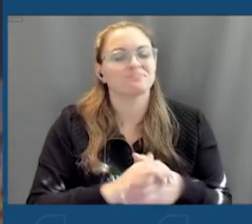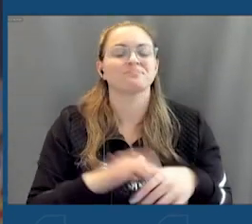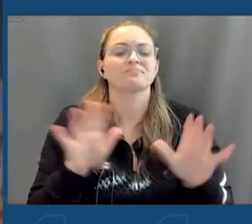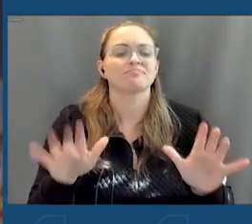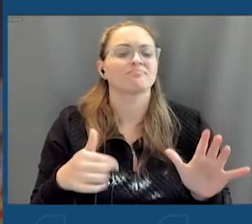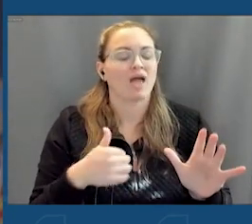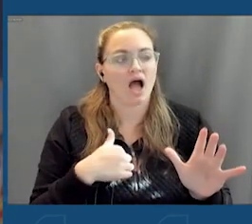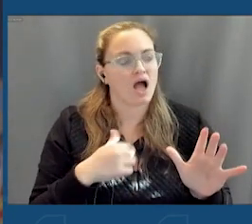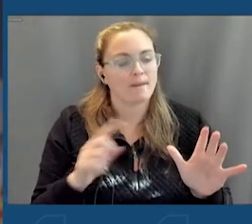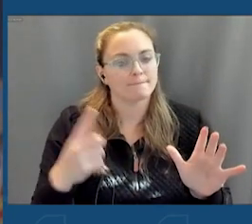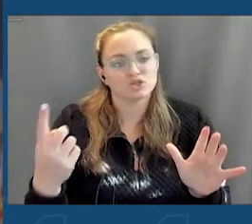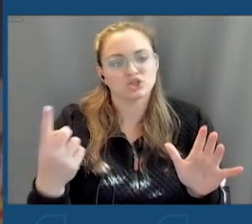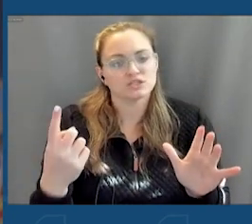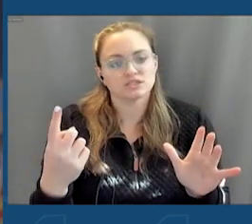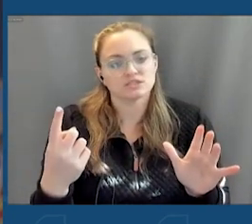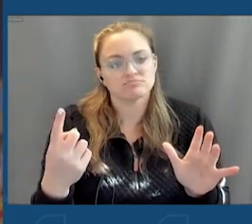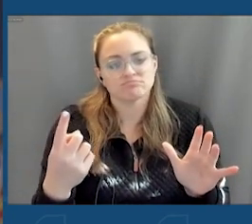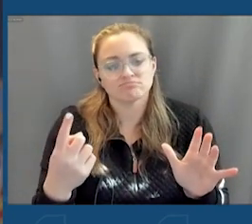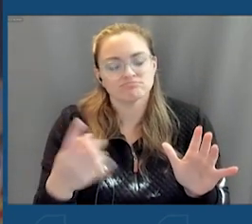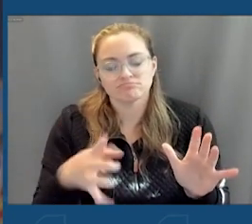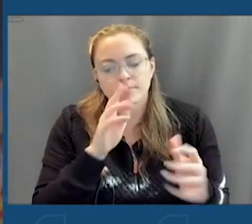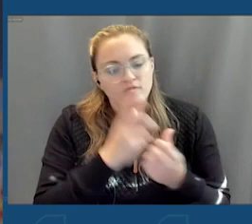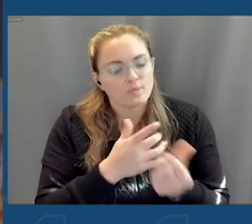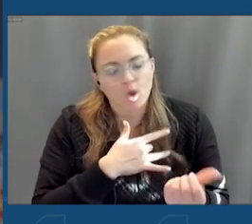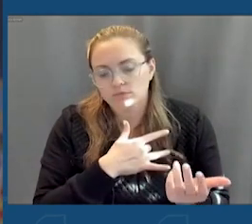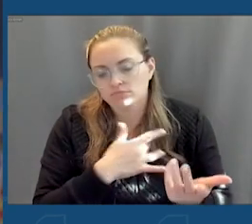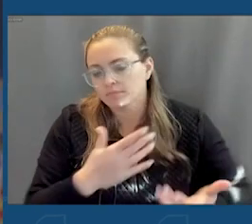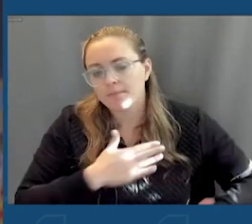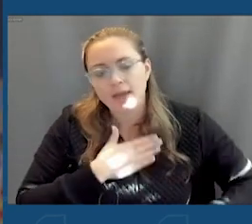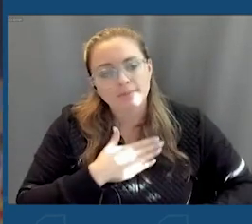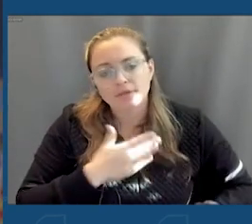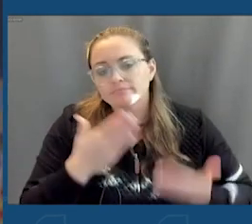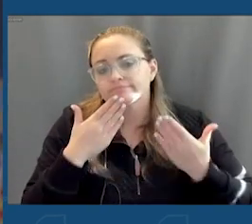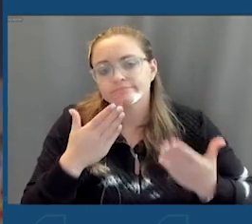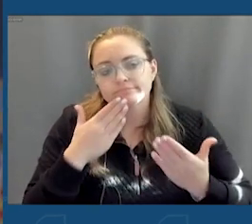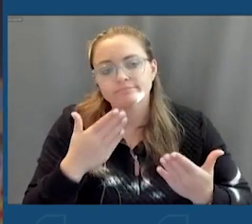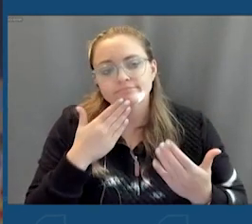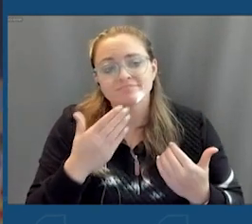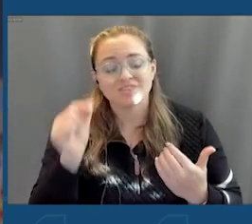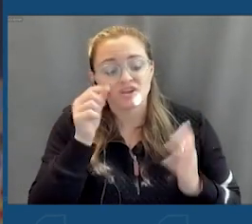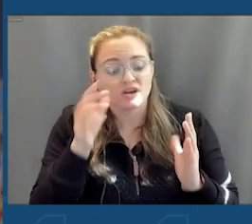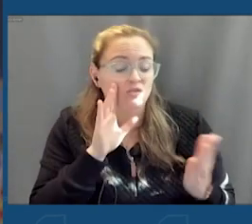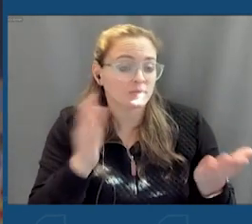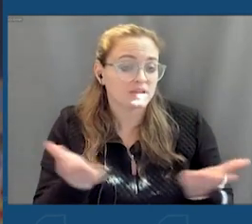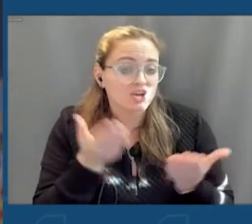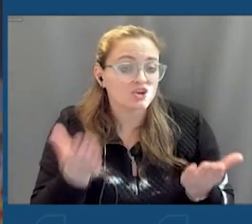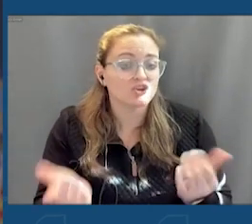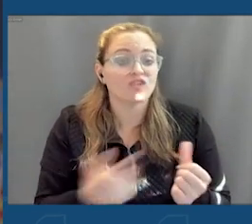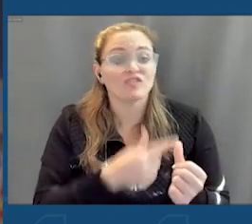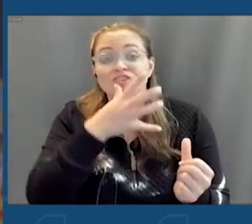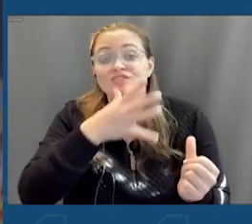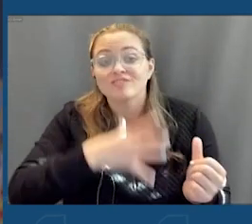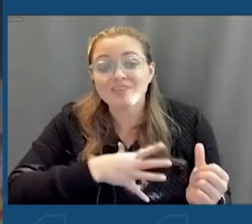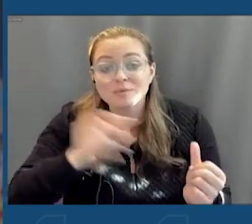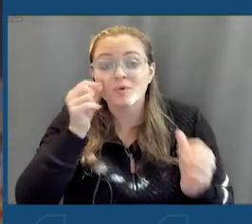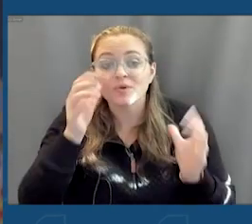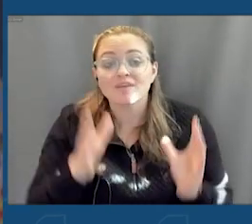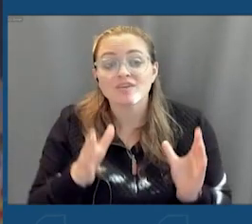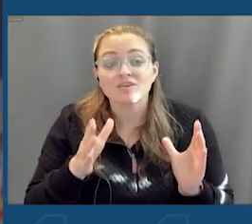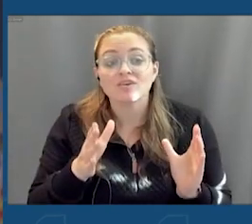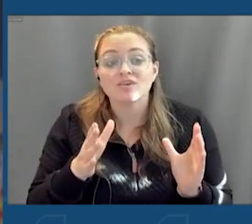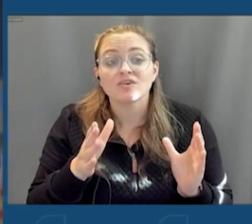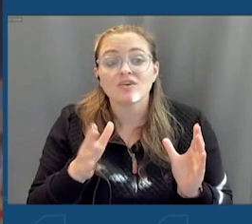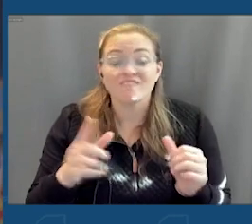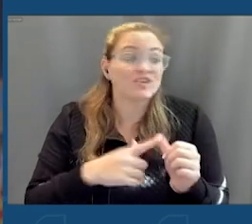I'm just going to speak from the heart. I'm just so happy and thankful to have the governor here, the first female governor, first